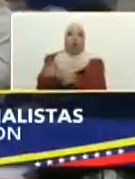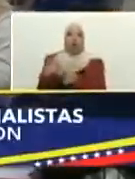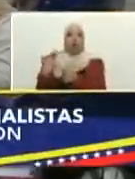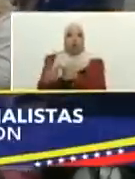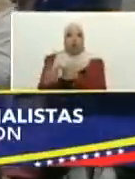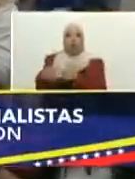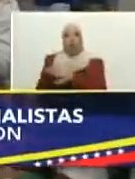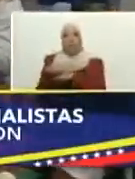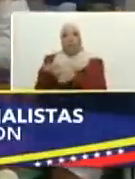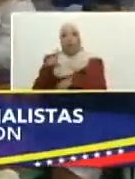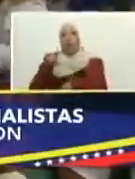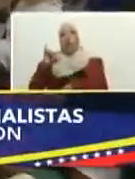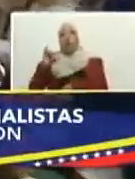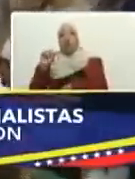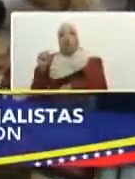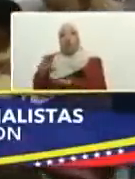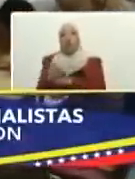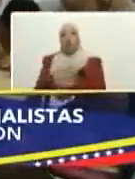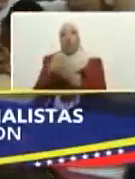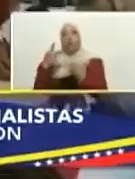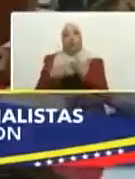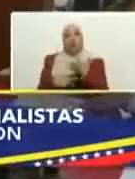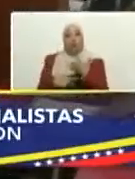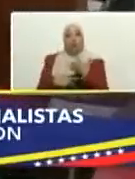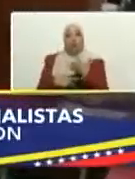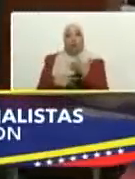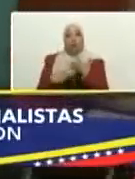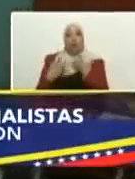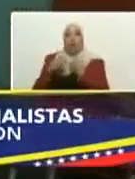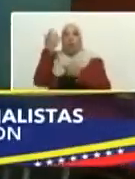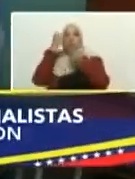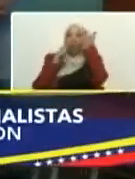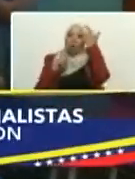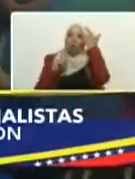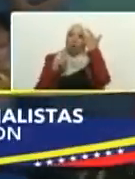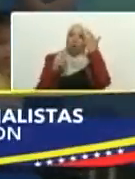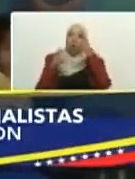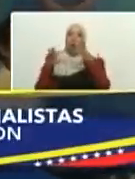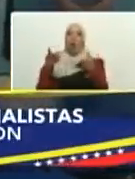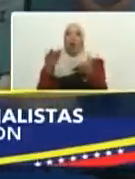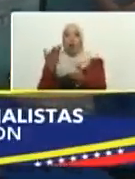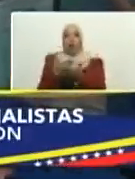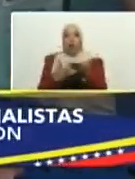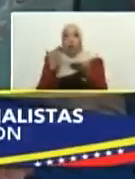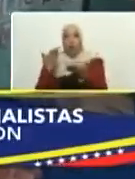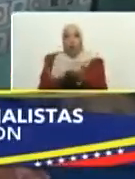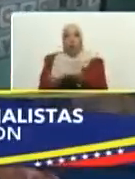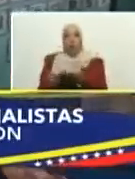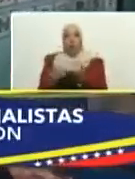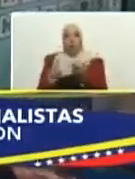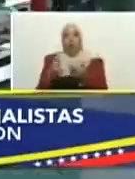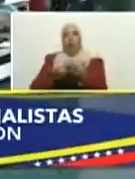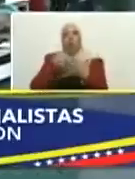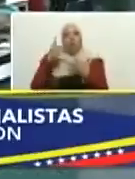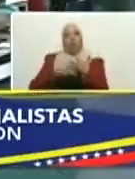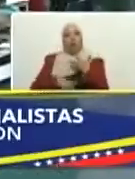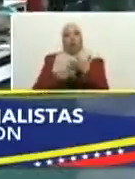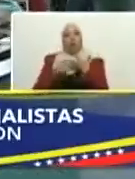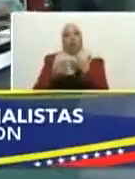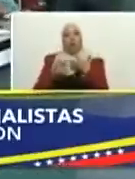ministro Luis Reyes Reyes el proyecto, y el comandante Chávez nos lo sacó como el proyecto